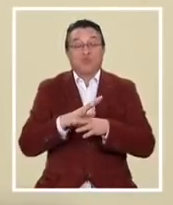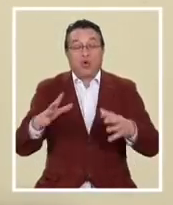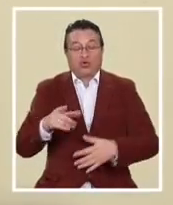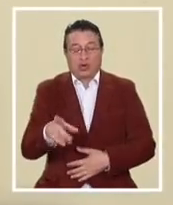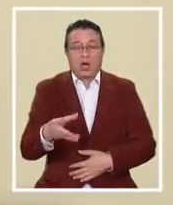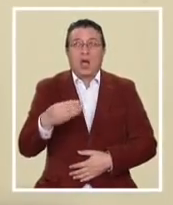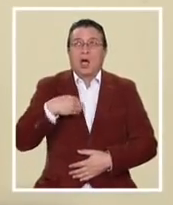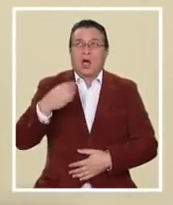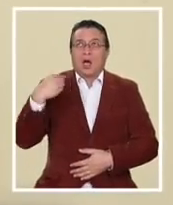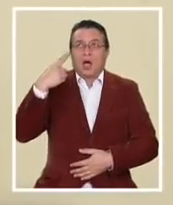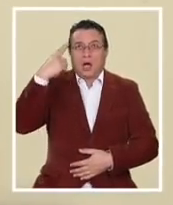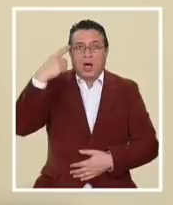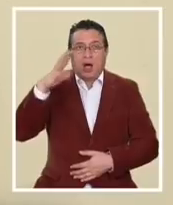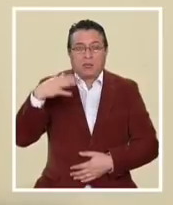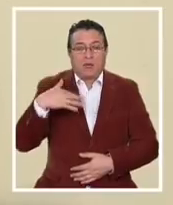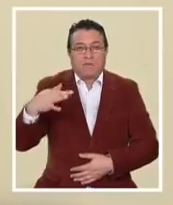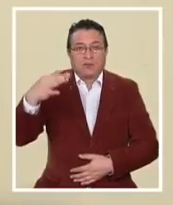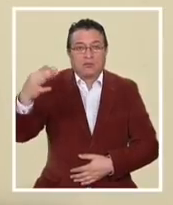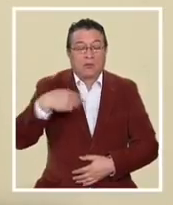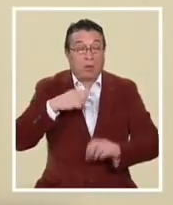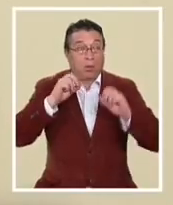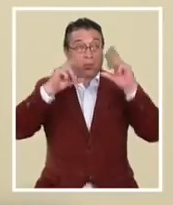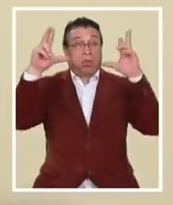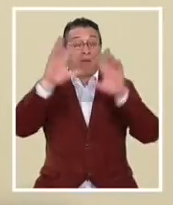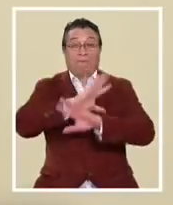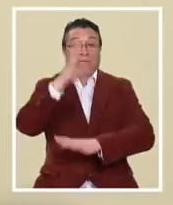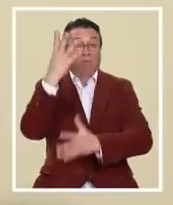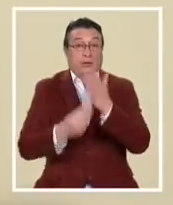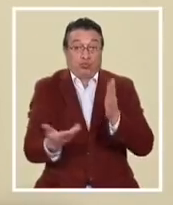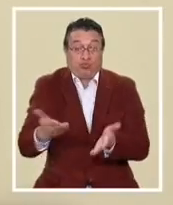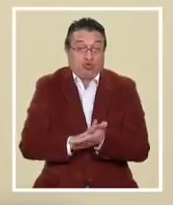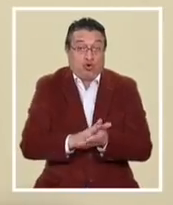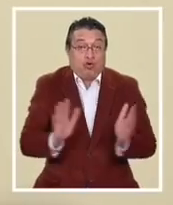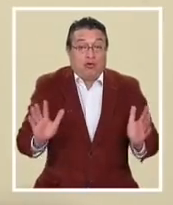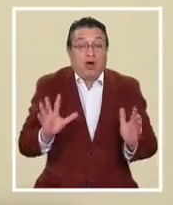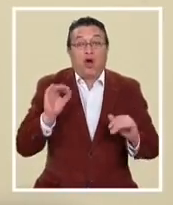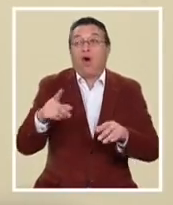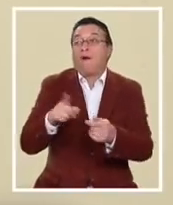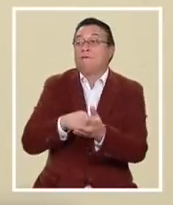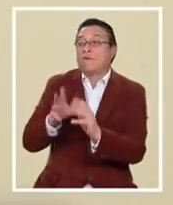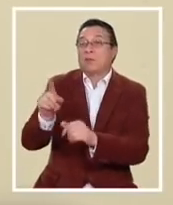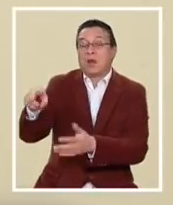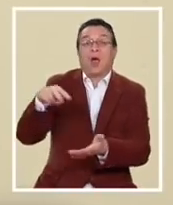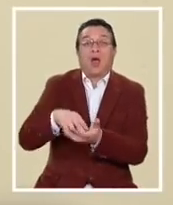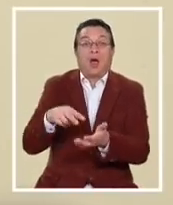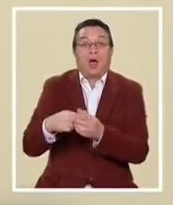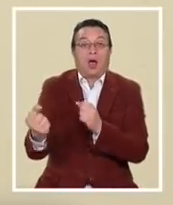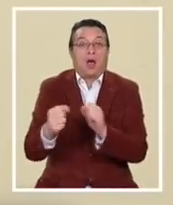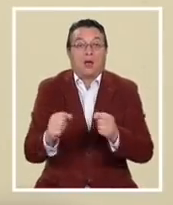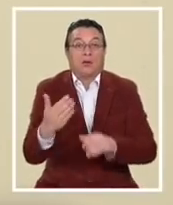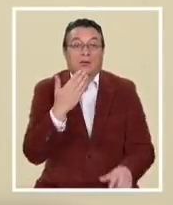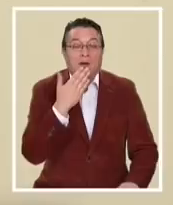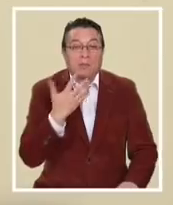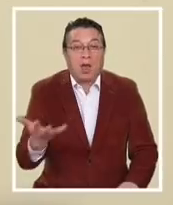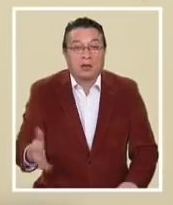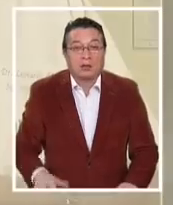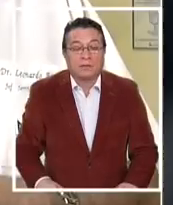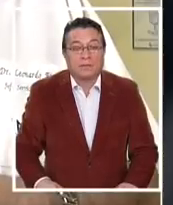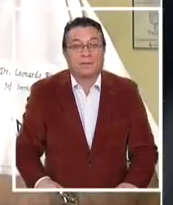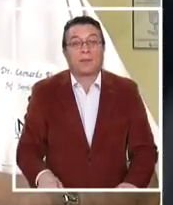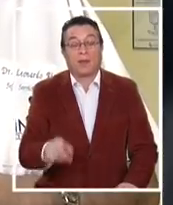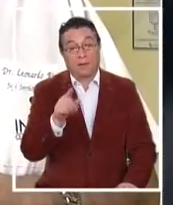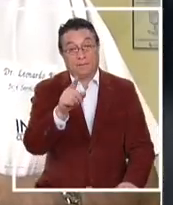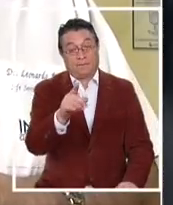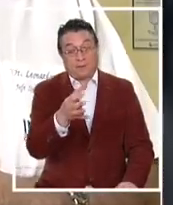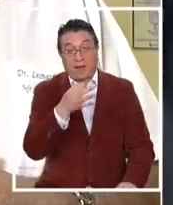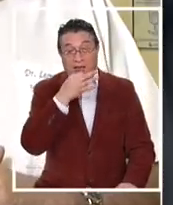lo recibe y, además, en su familia que está esperando afuera la novedad que nosotros tenemos que ir a contarle. Doctor, usted decía que